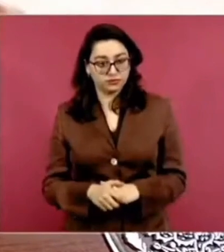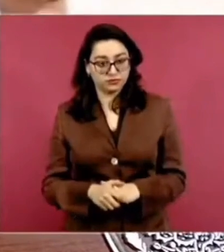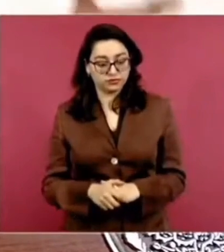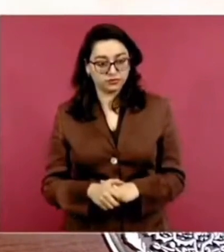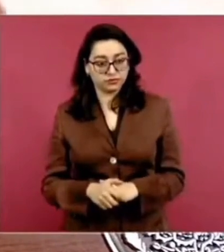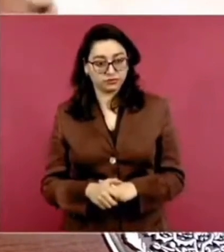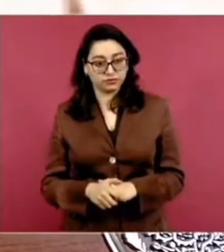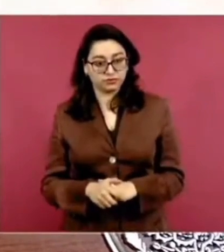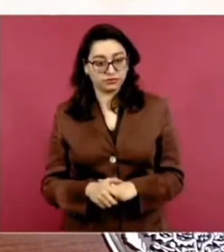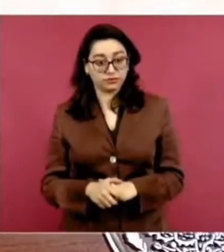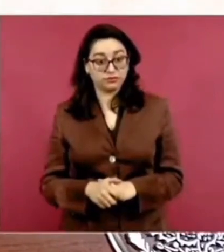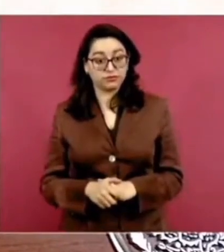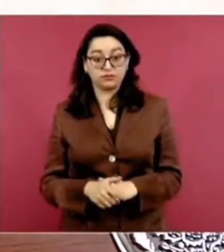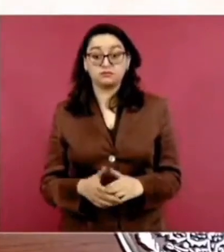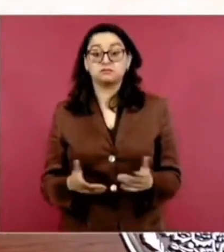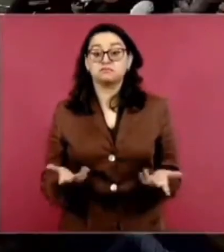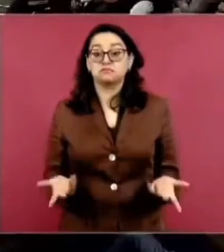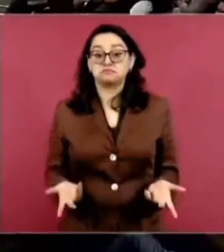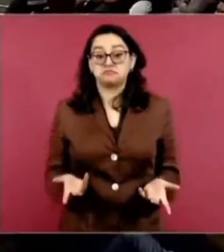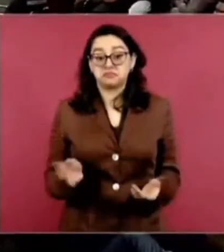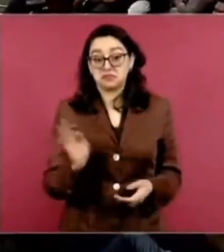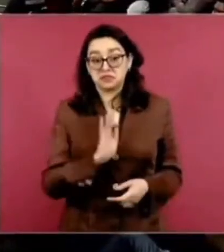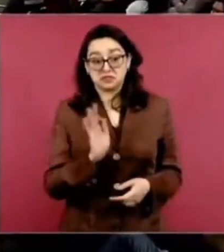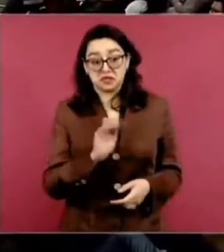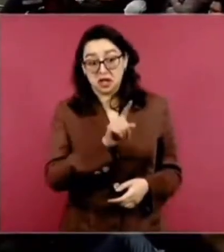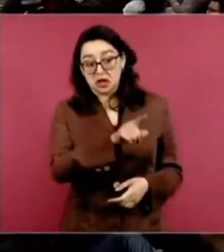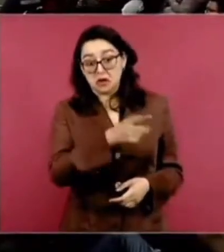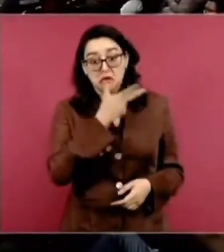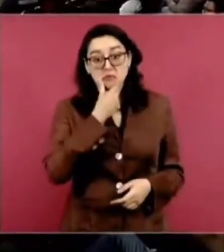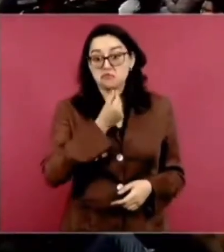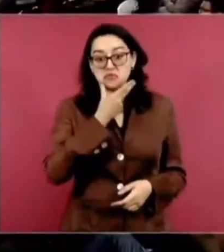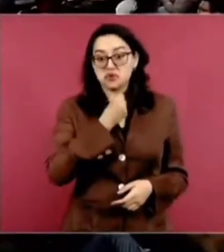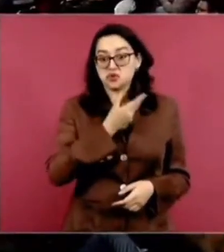Pero como antes